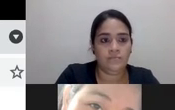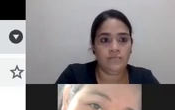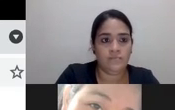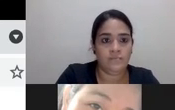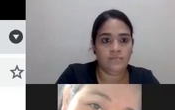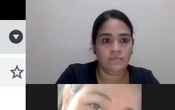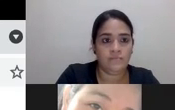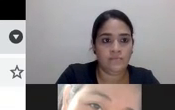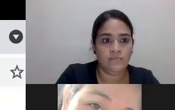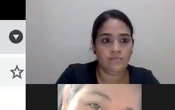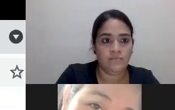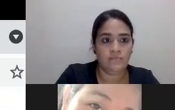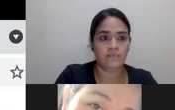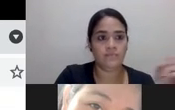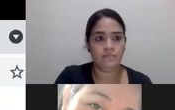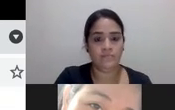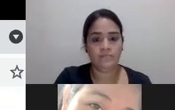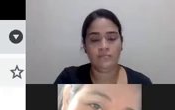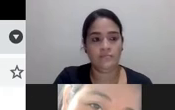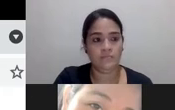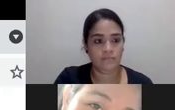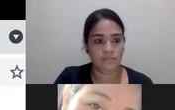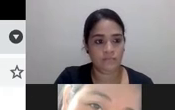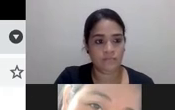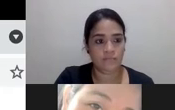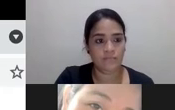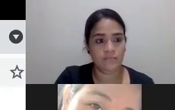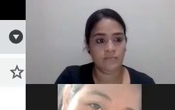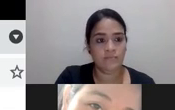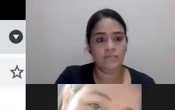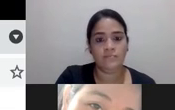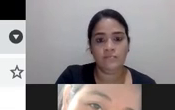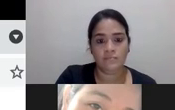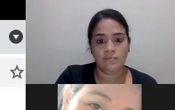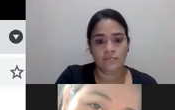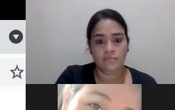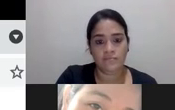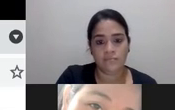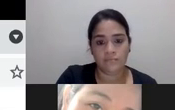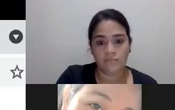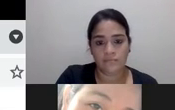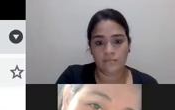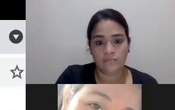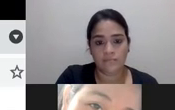Por ejemplo, aquí está, el de conocimientos previos, tema 1. Si yo doy clic ahora,